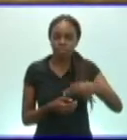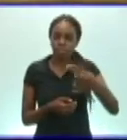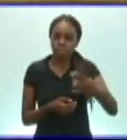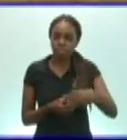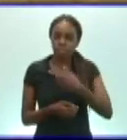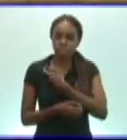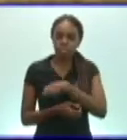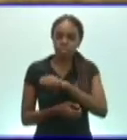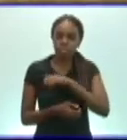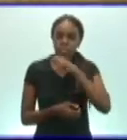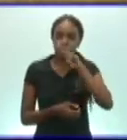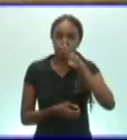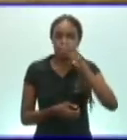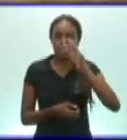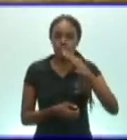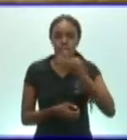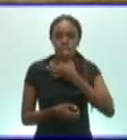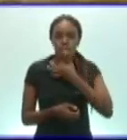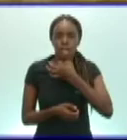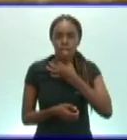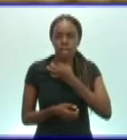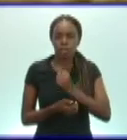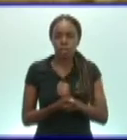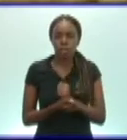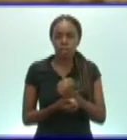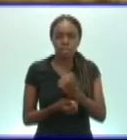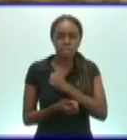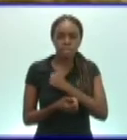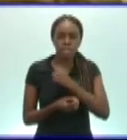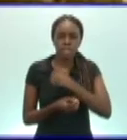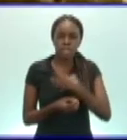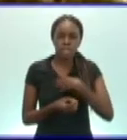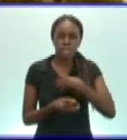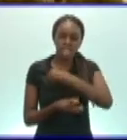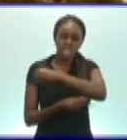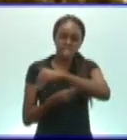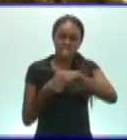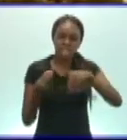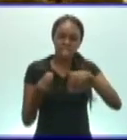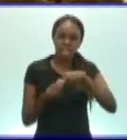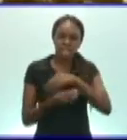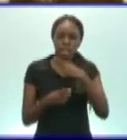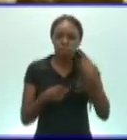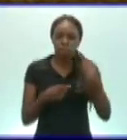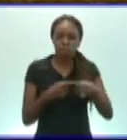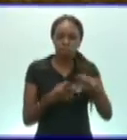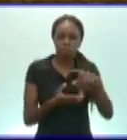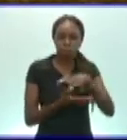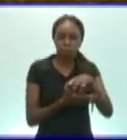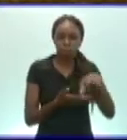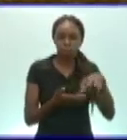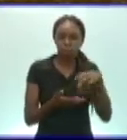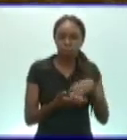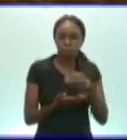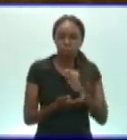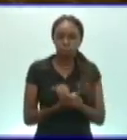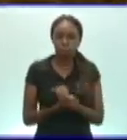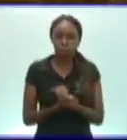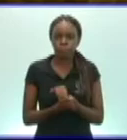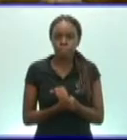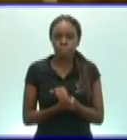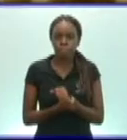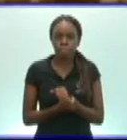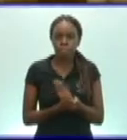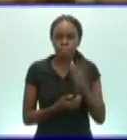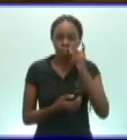enero de 1874, tiene que trasladarse a la prefectura de Guaninao, bajo el mando del entonces capitán